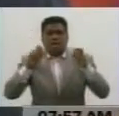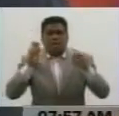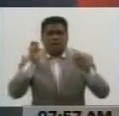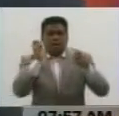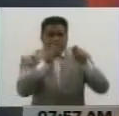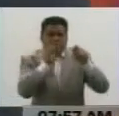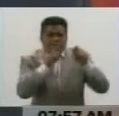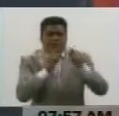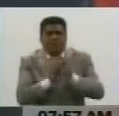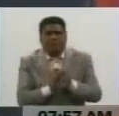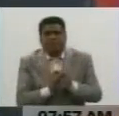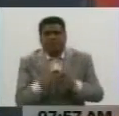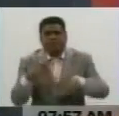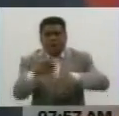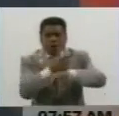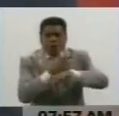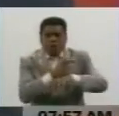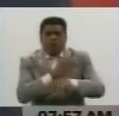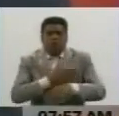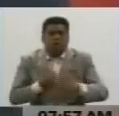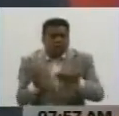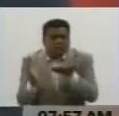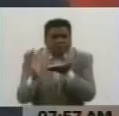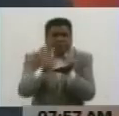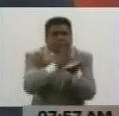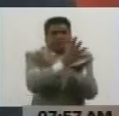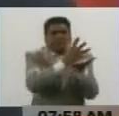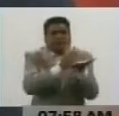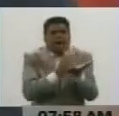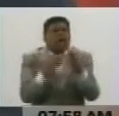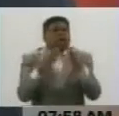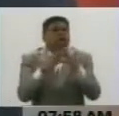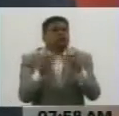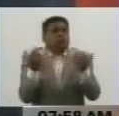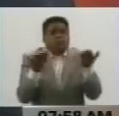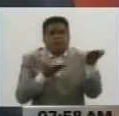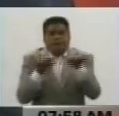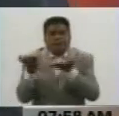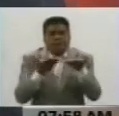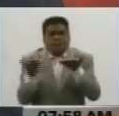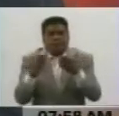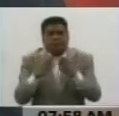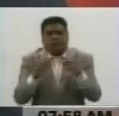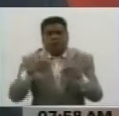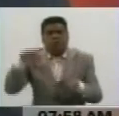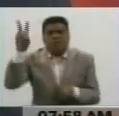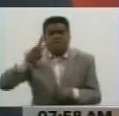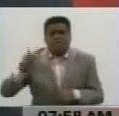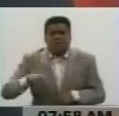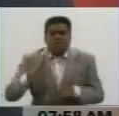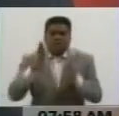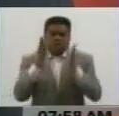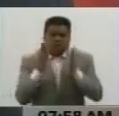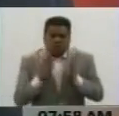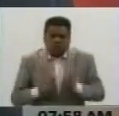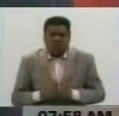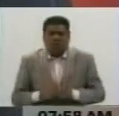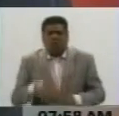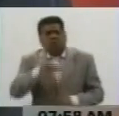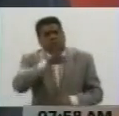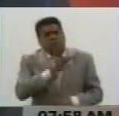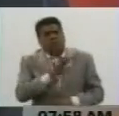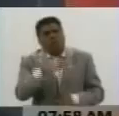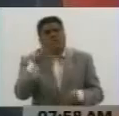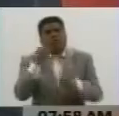es recuperar todo cuanto existe para el servicio de todos los venezolanos. Ese es el trabajo, esa es